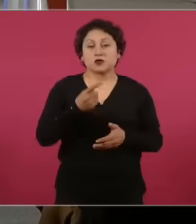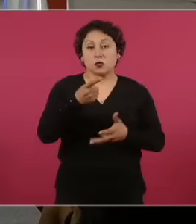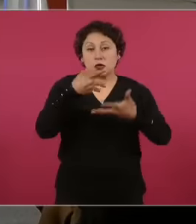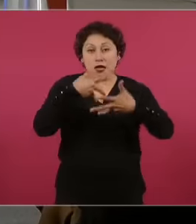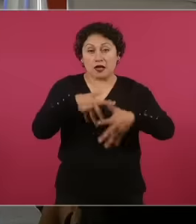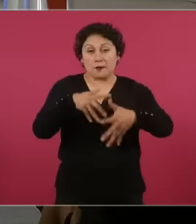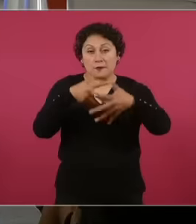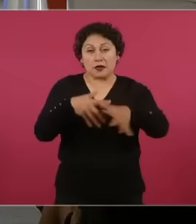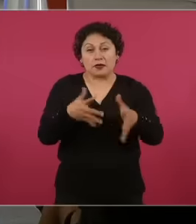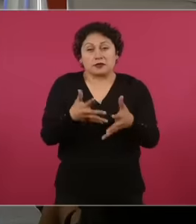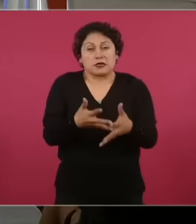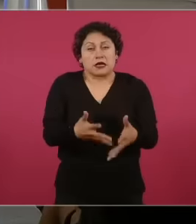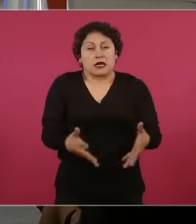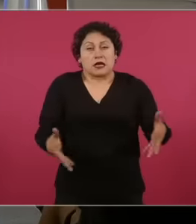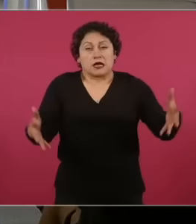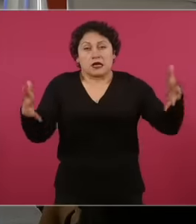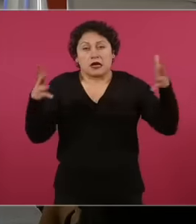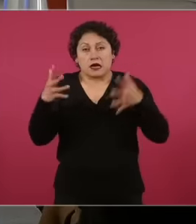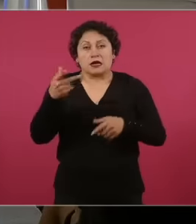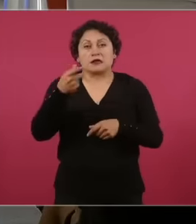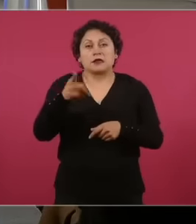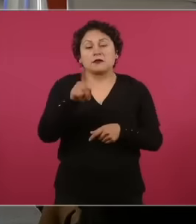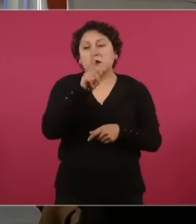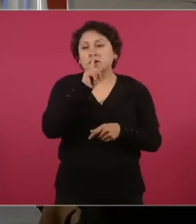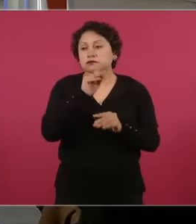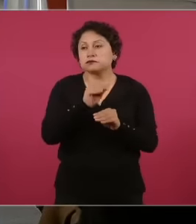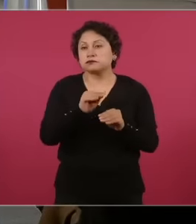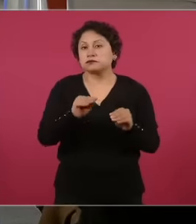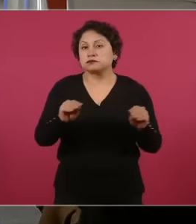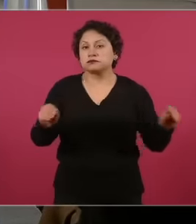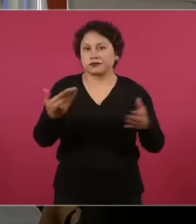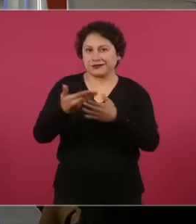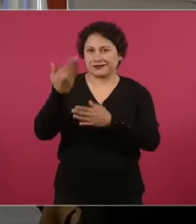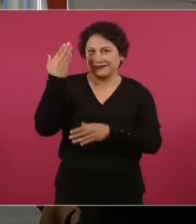Cuando el 68, también cuando el desafuero,